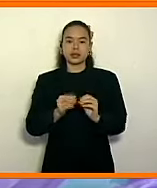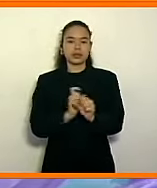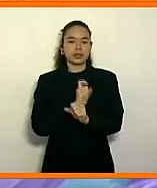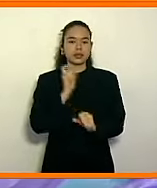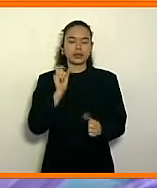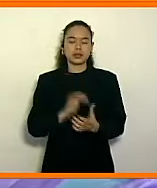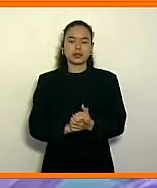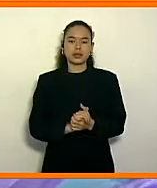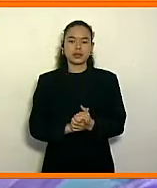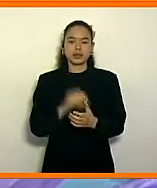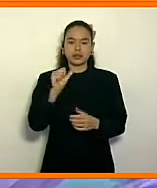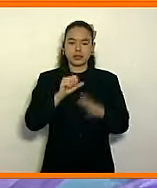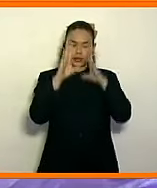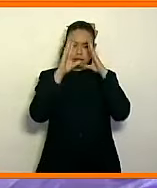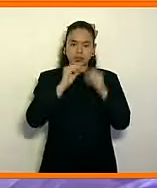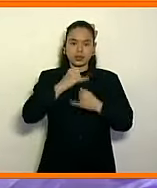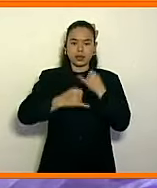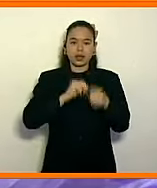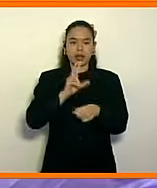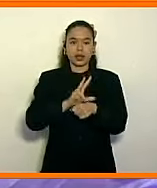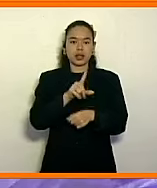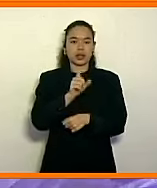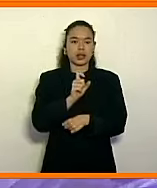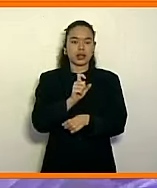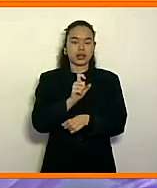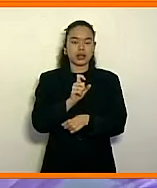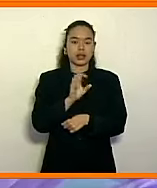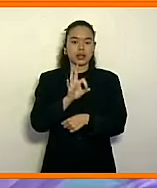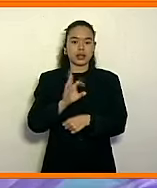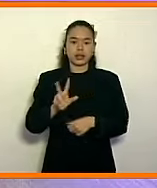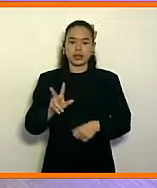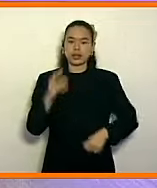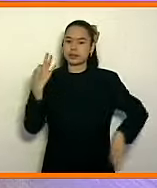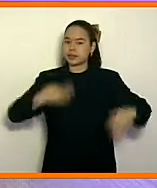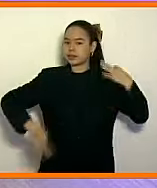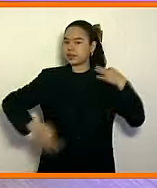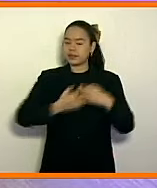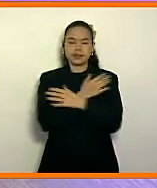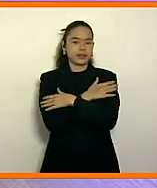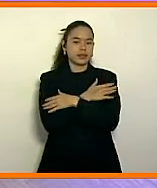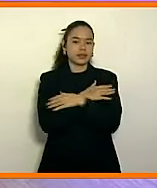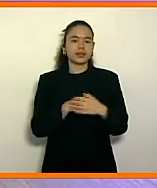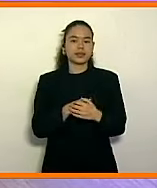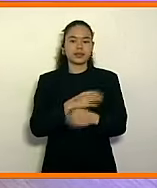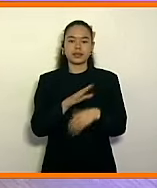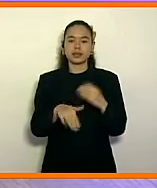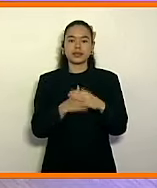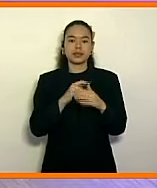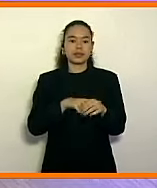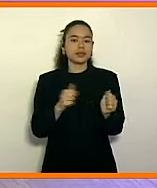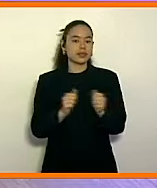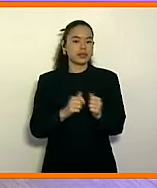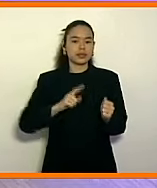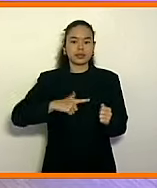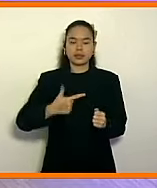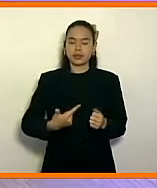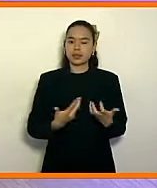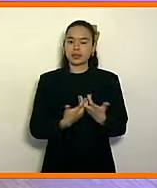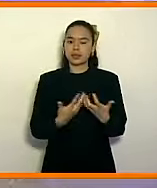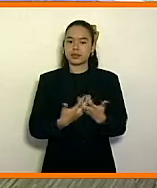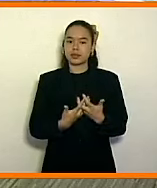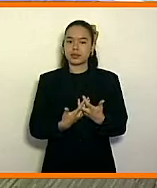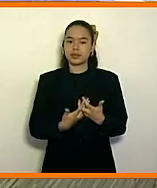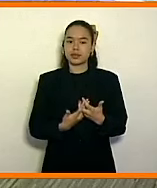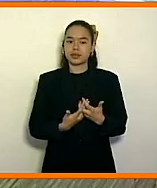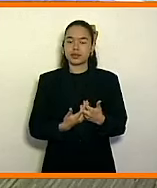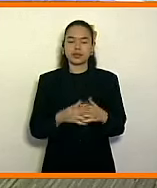número afortunado para esta noche en Juga 3 es el 193. Muchas felicidades. Es así como pasamos al otro lado del set junto